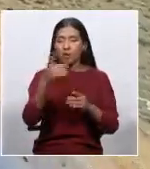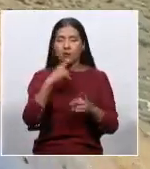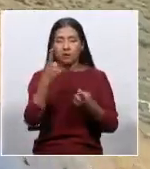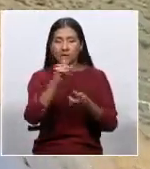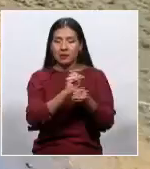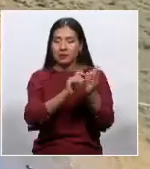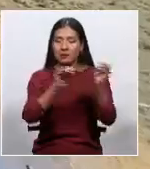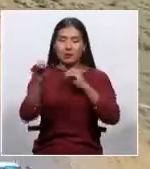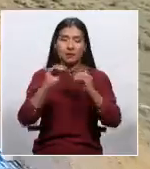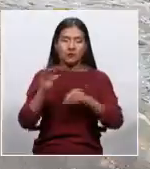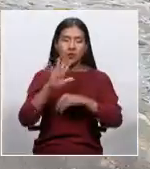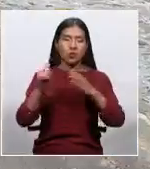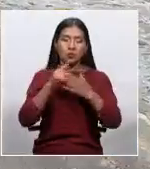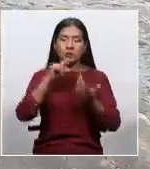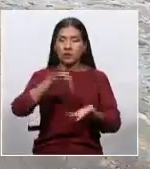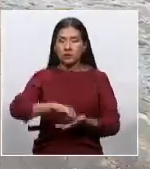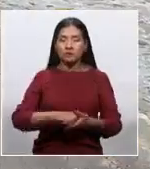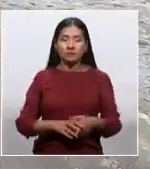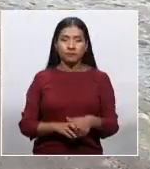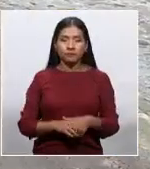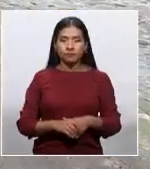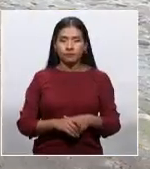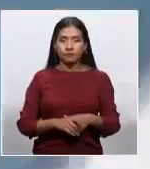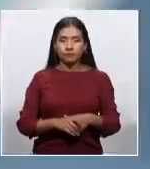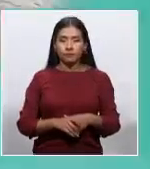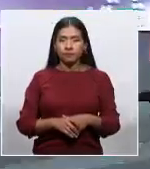a conservación con cierre administrativo.